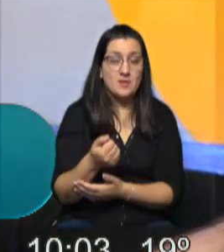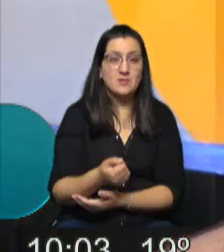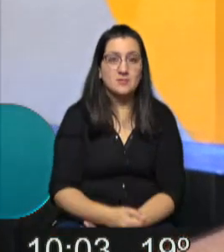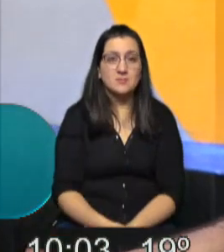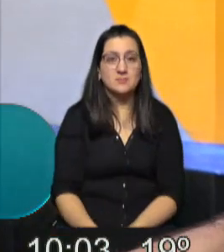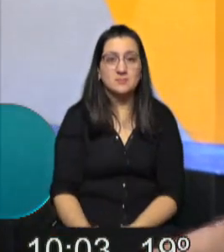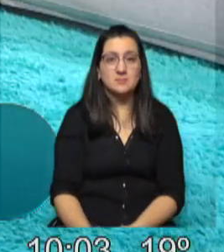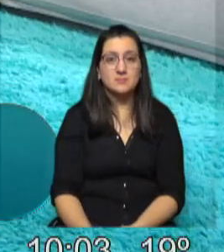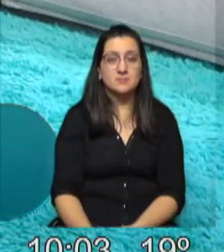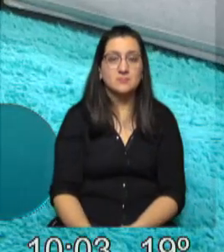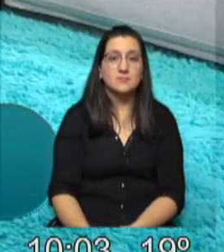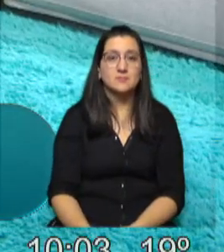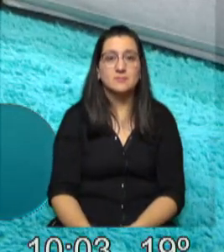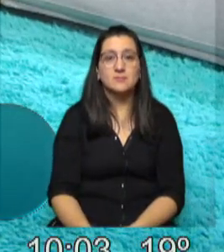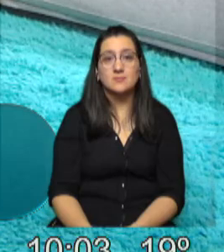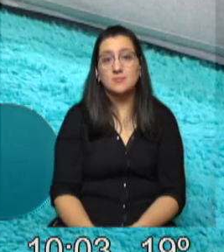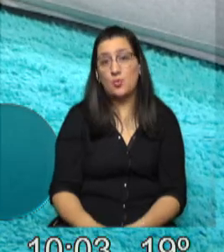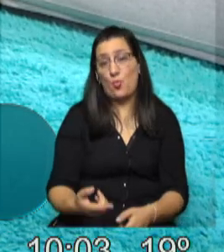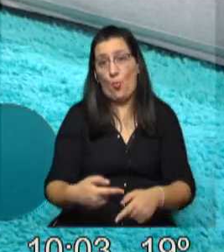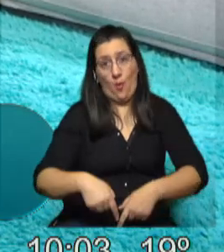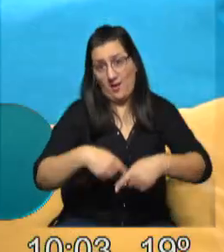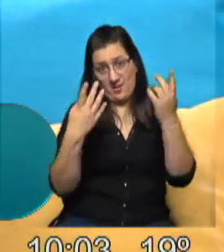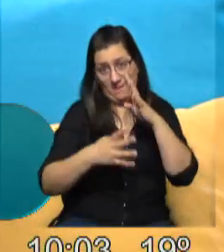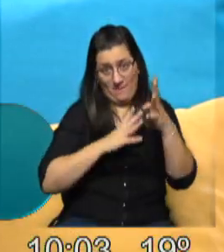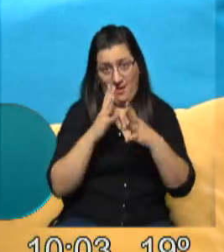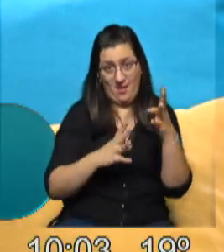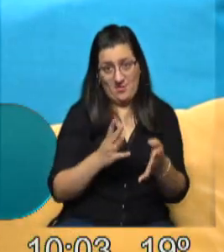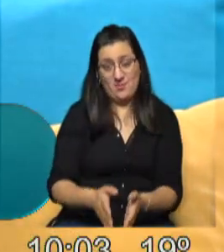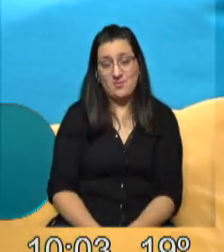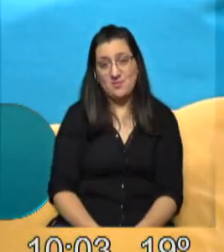pero igual el criollo sirve, es pasto, ¿no?